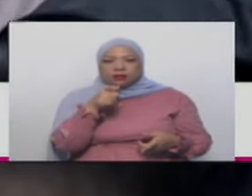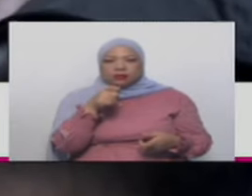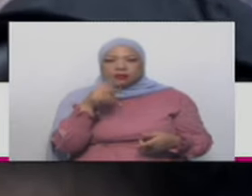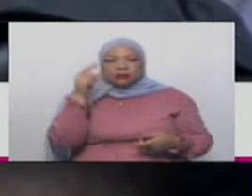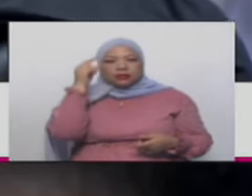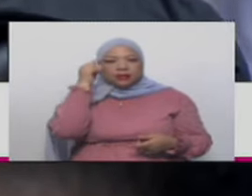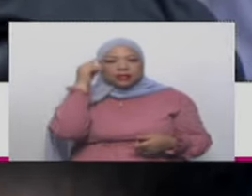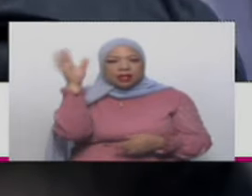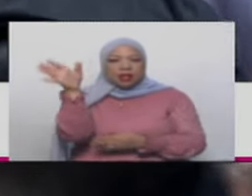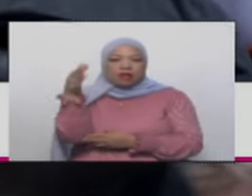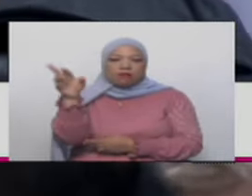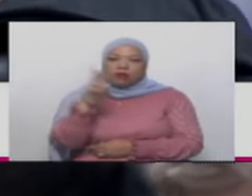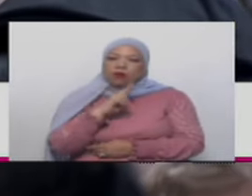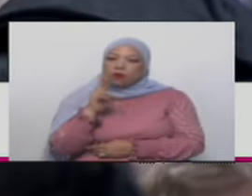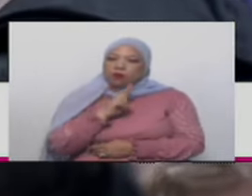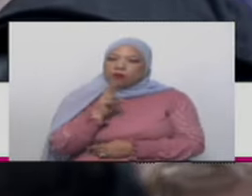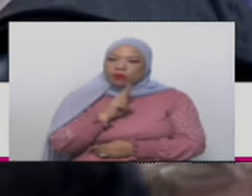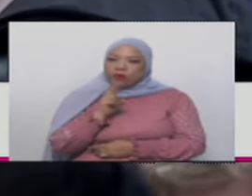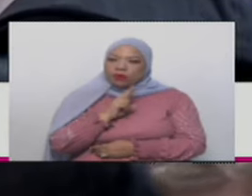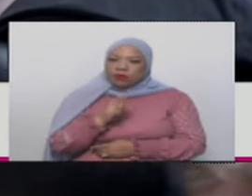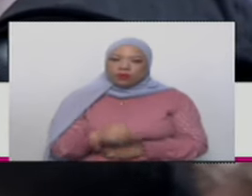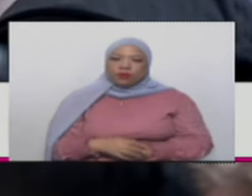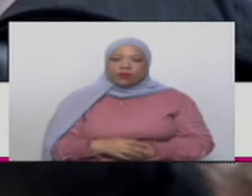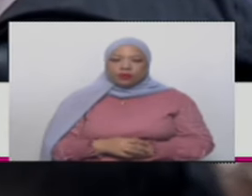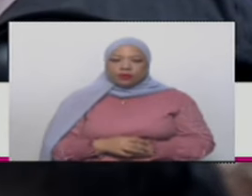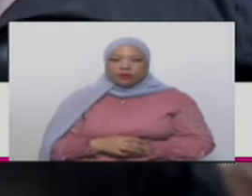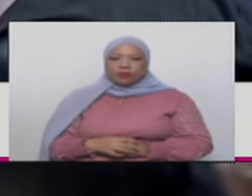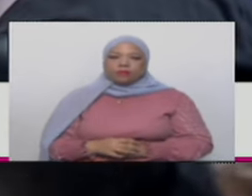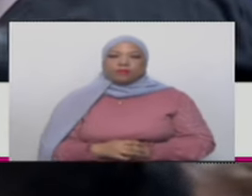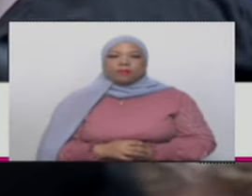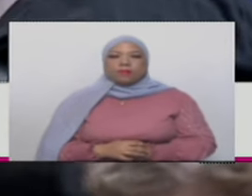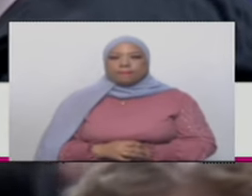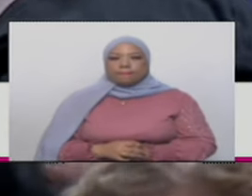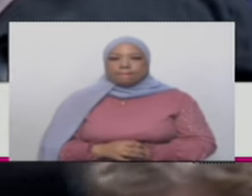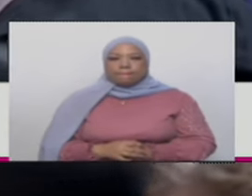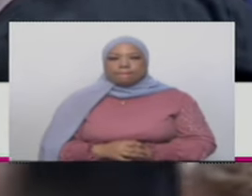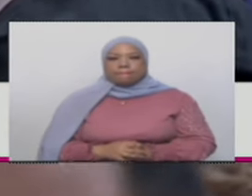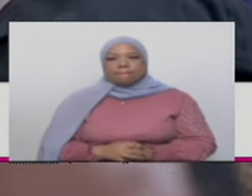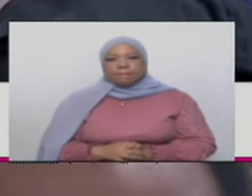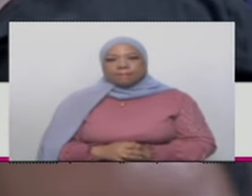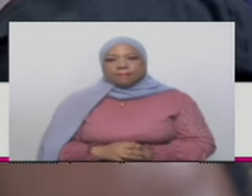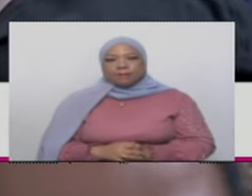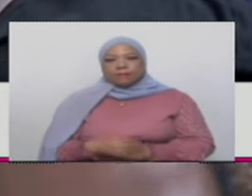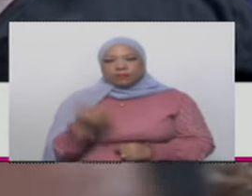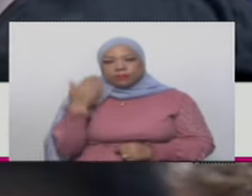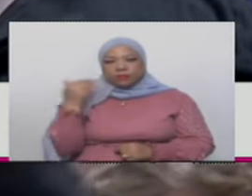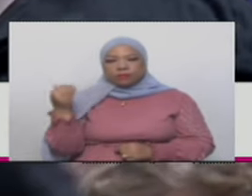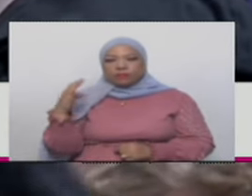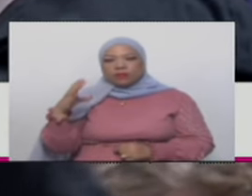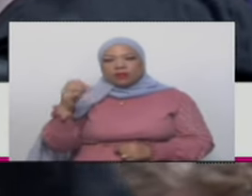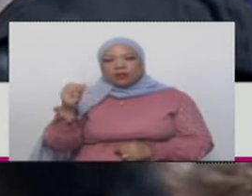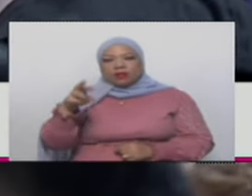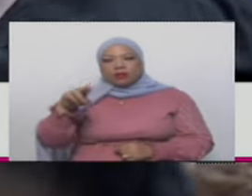feriado. En papel literario tú escribías y la columna de al lado era la de Carlos